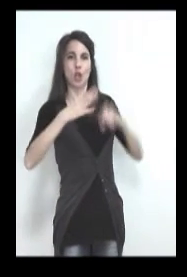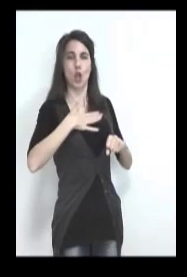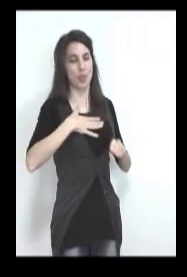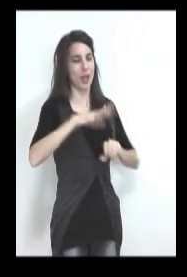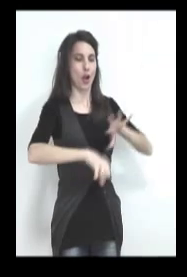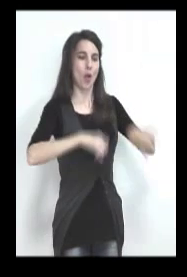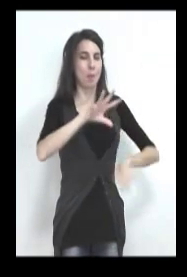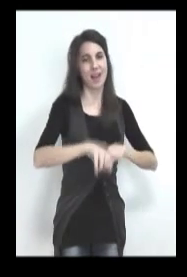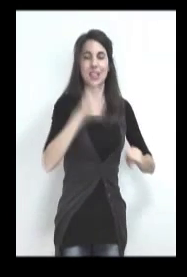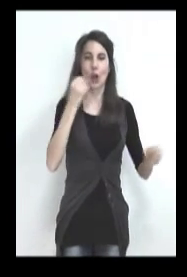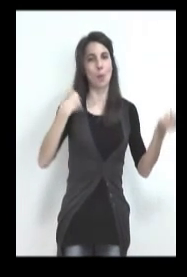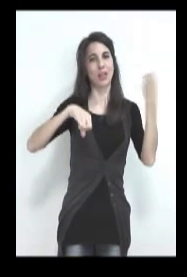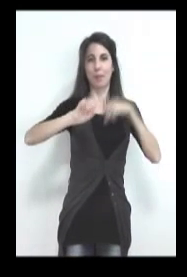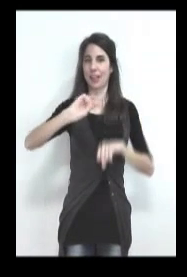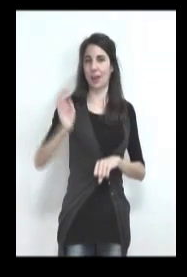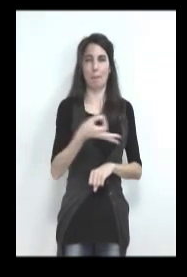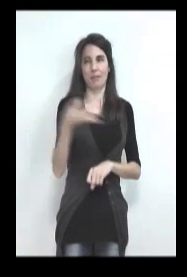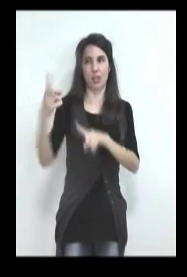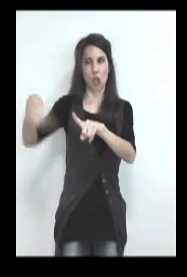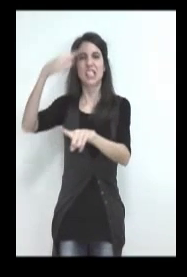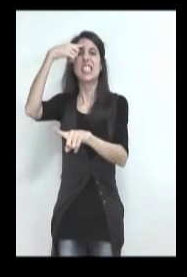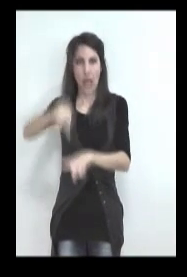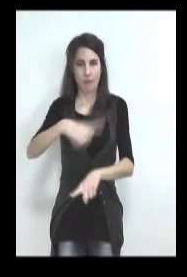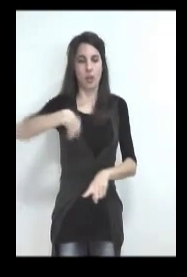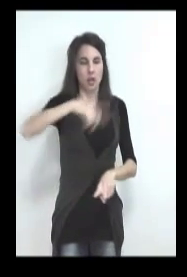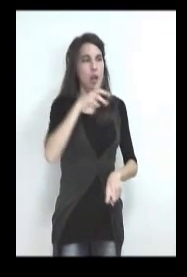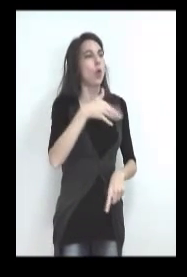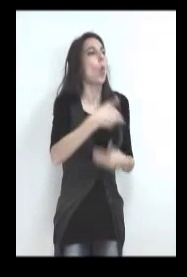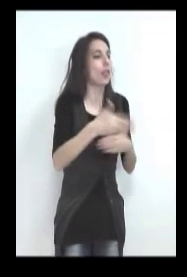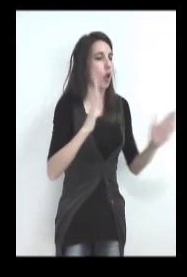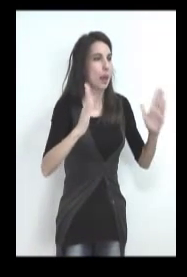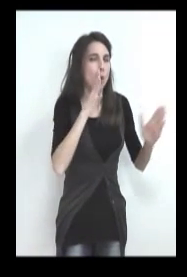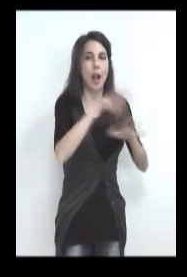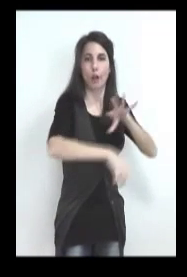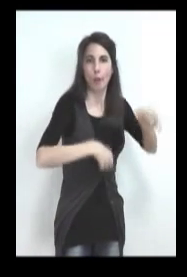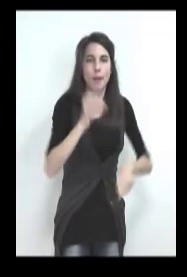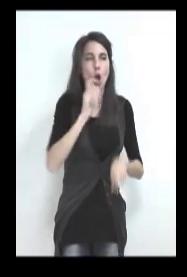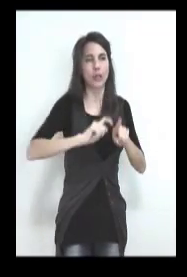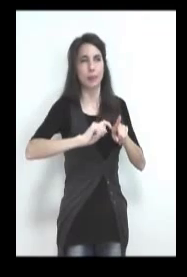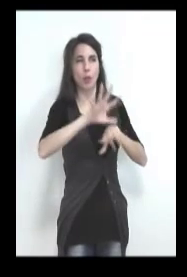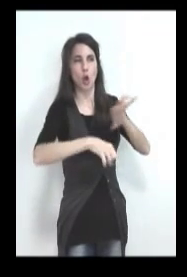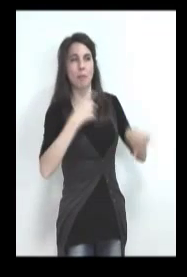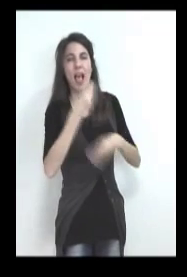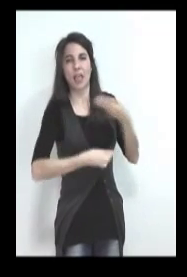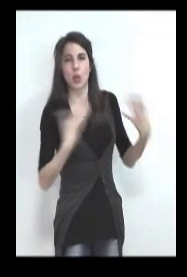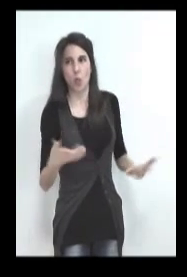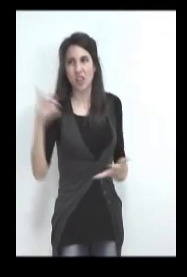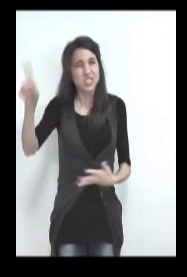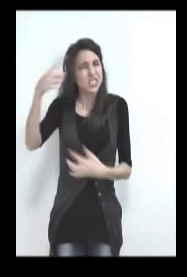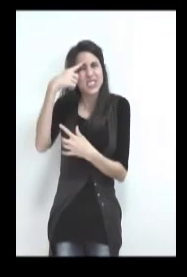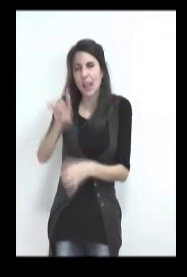los TPVs. Saben cuándo compras, en qué época del año y qué tipo de cosas compras. Entonces te llega curiosamente la oferta del tipo de cosas que tú compras,